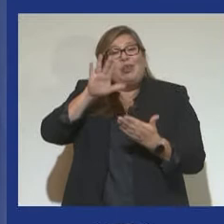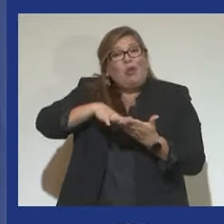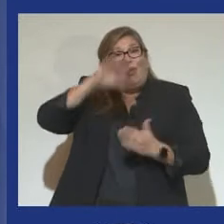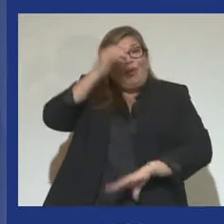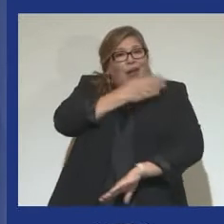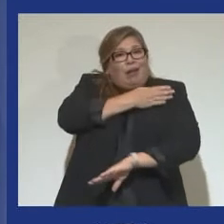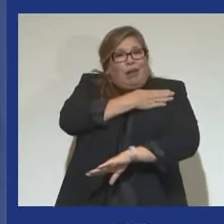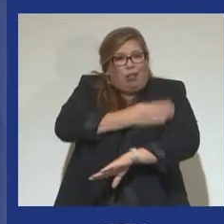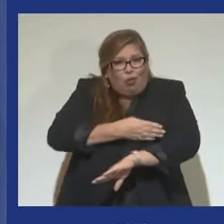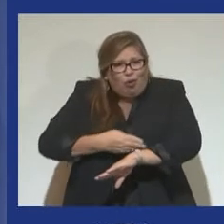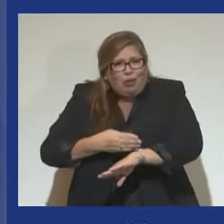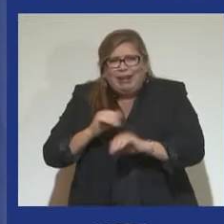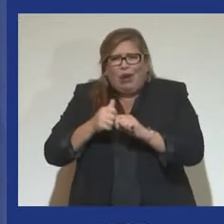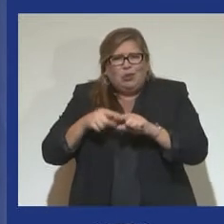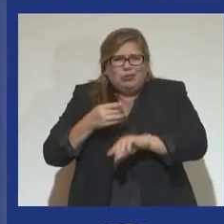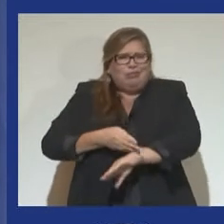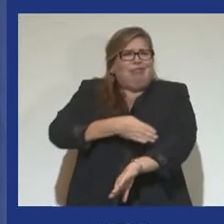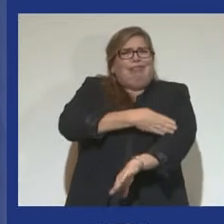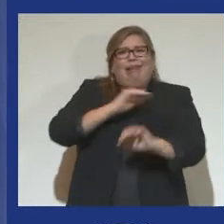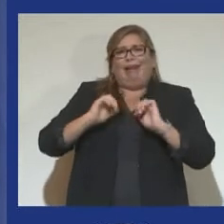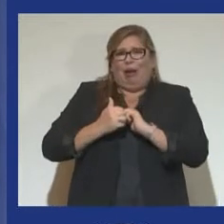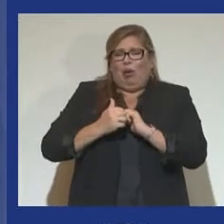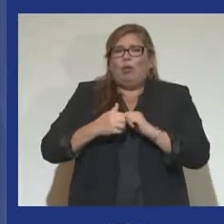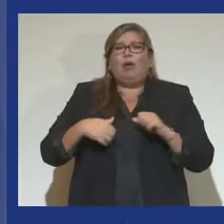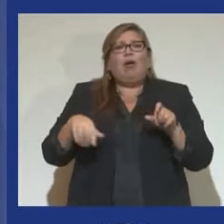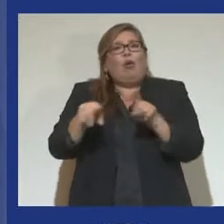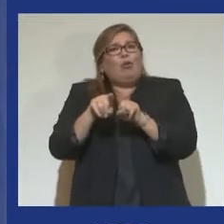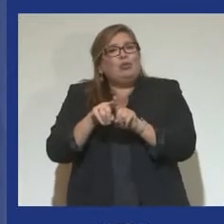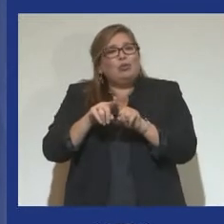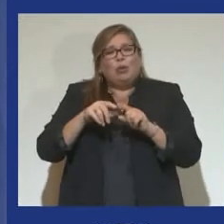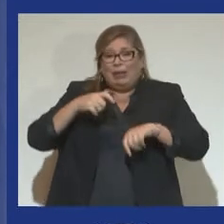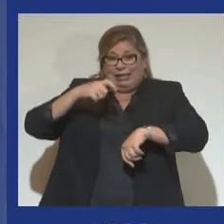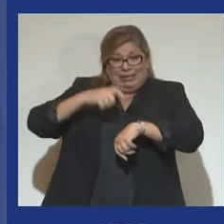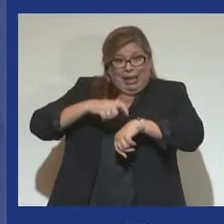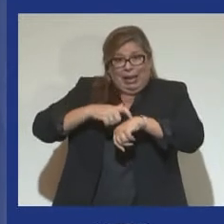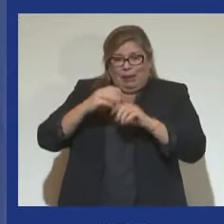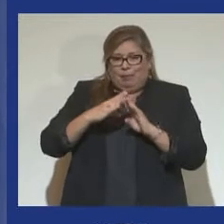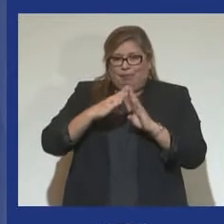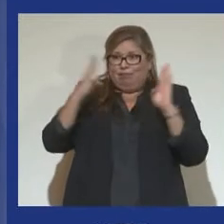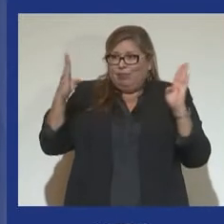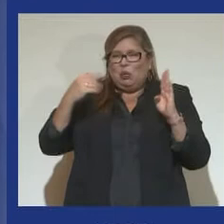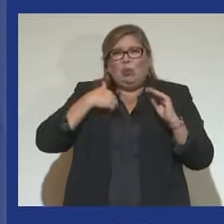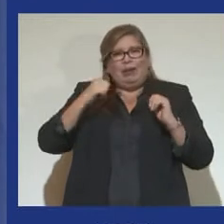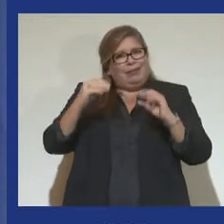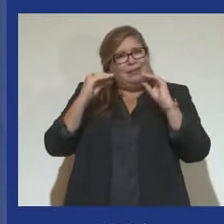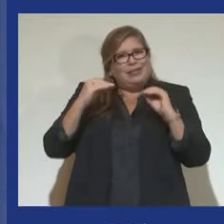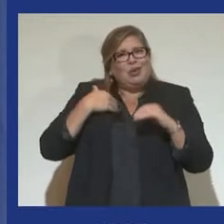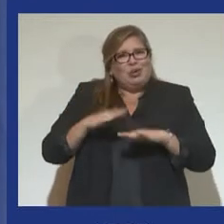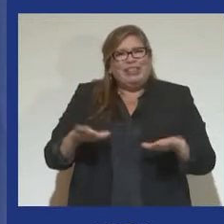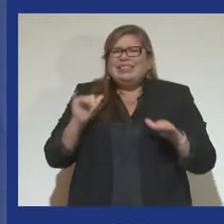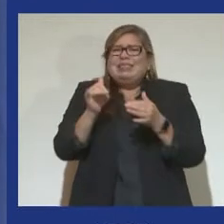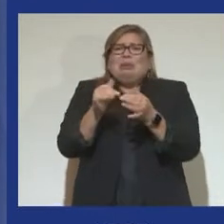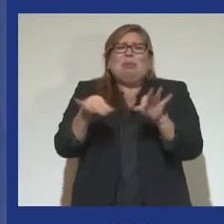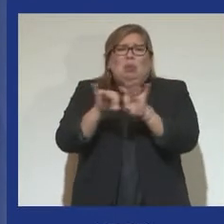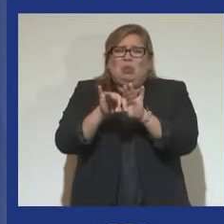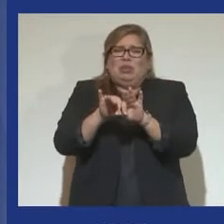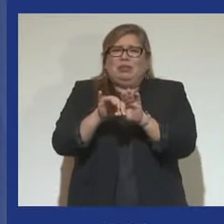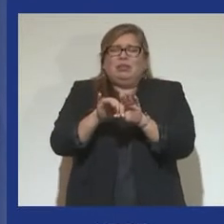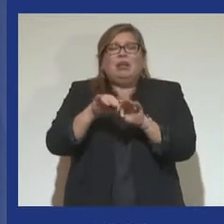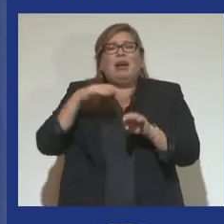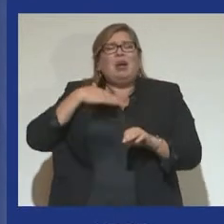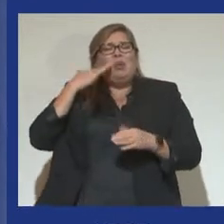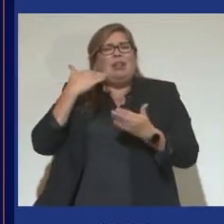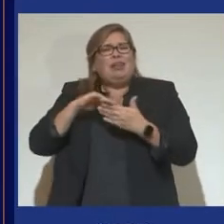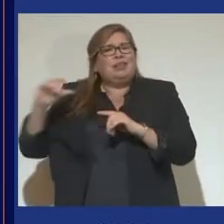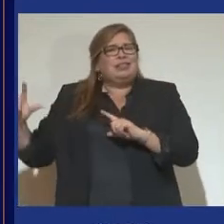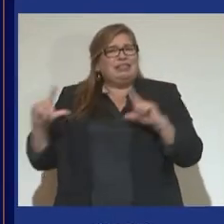pérdidas de aprendizaje pero extender también el tiempo que estamos educando a nuestros niños eso es fundamental pueden ver si pueden